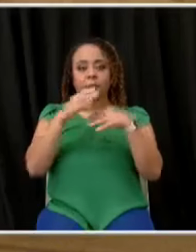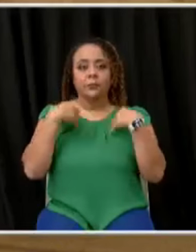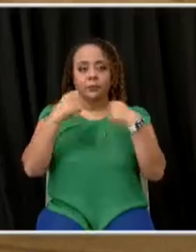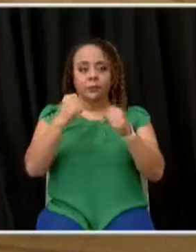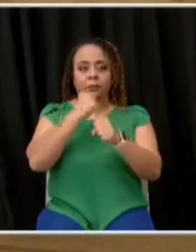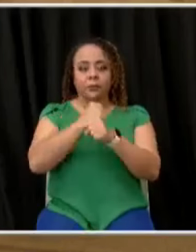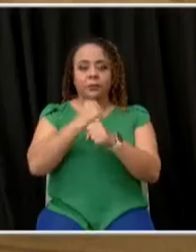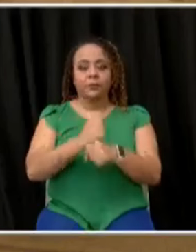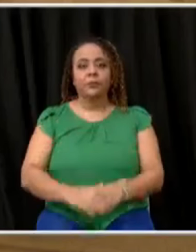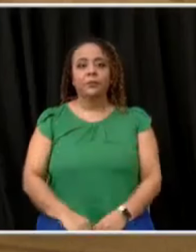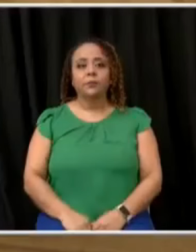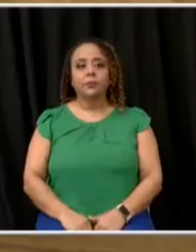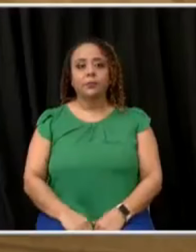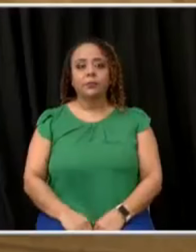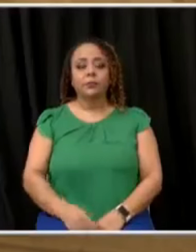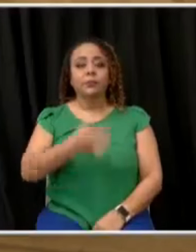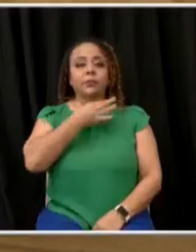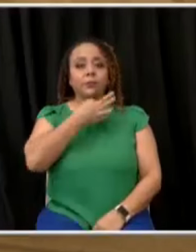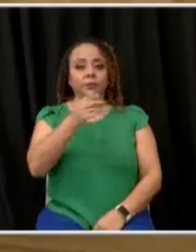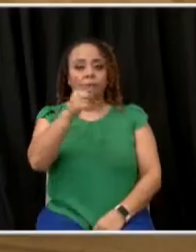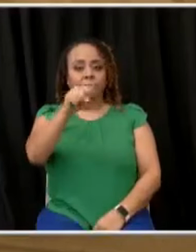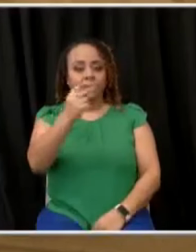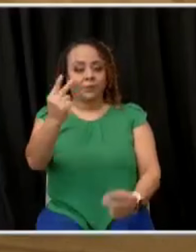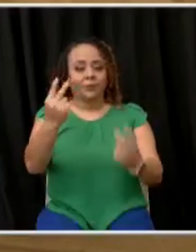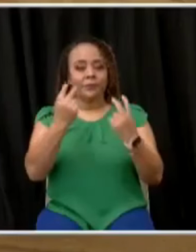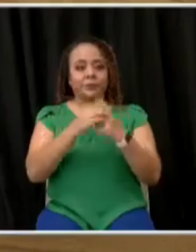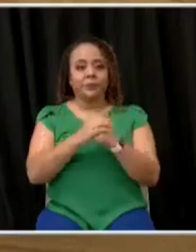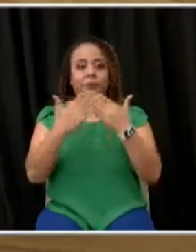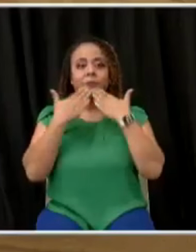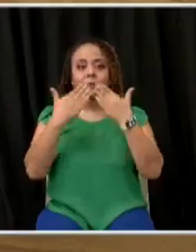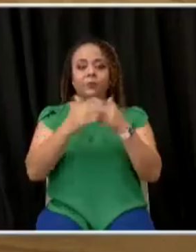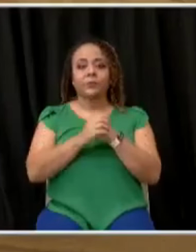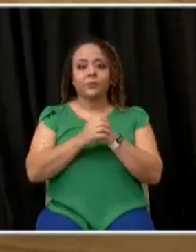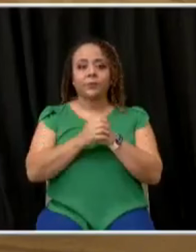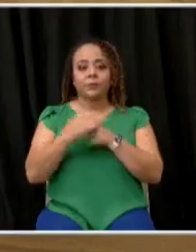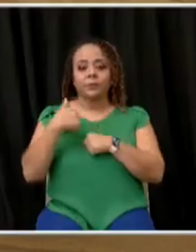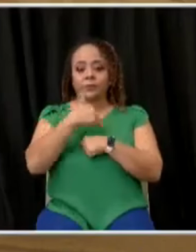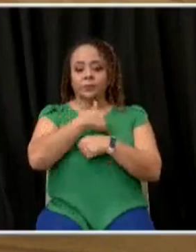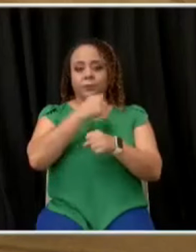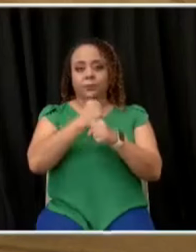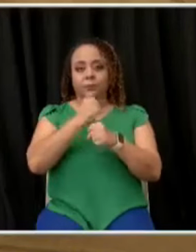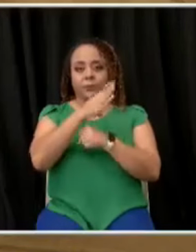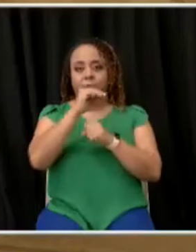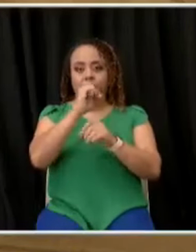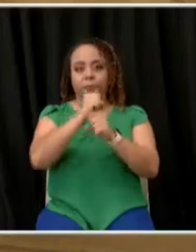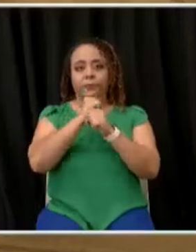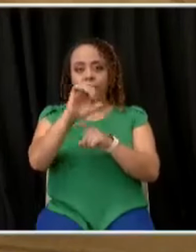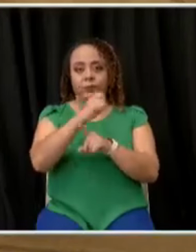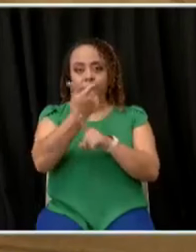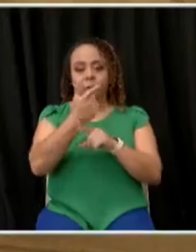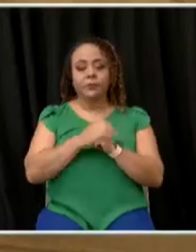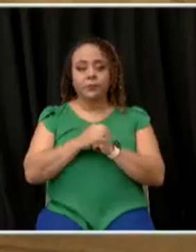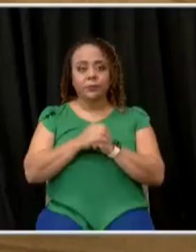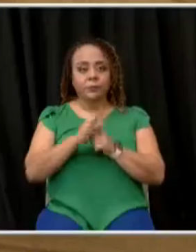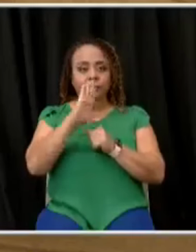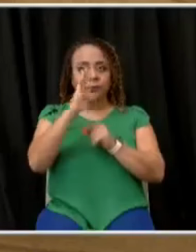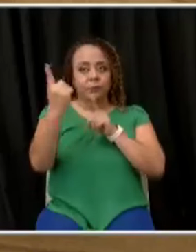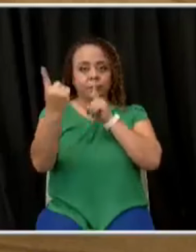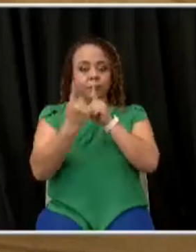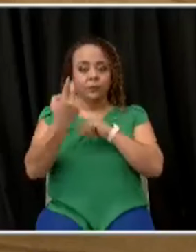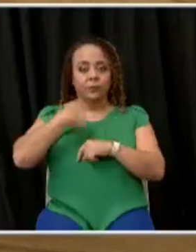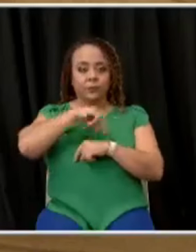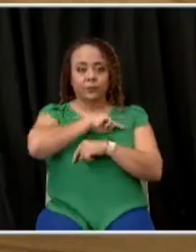de Salud Ocupacional. Es un gusto que nos haya acompañado, agradecerle de parte del Ministerio de Trabajo y Seguridad Social su acercamiento